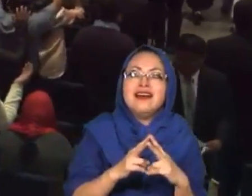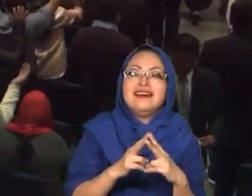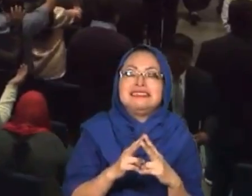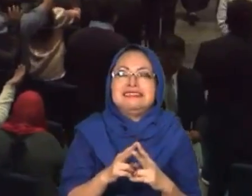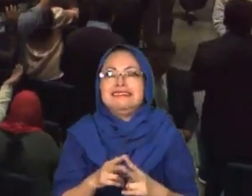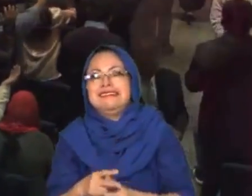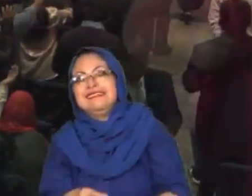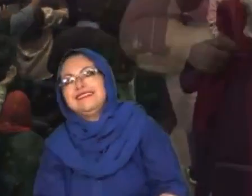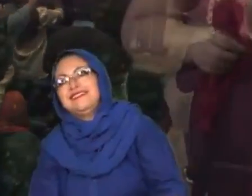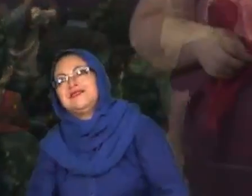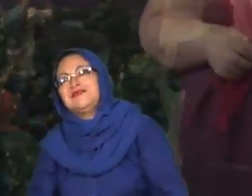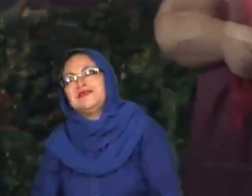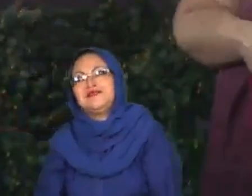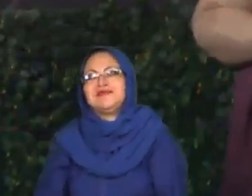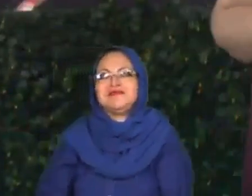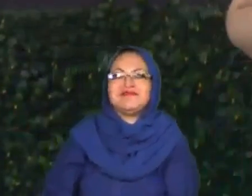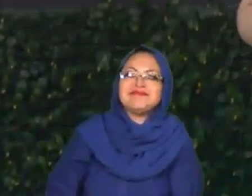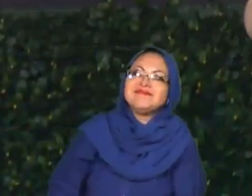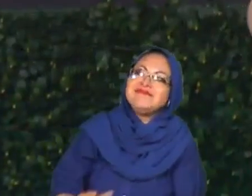tuviera,